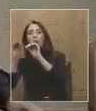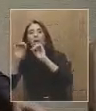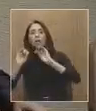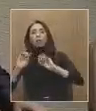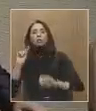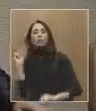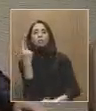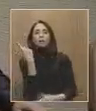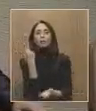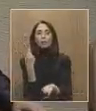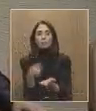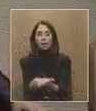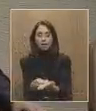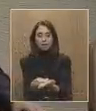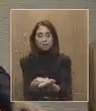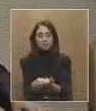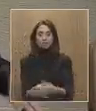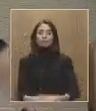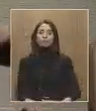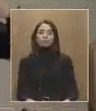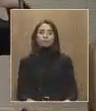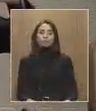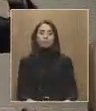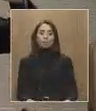educación particular pagada.